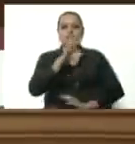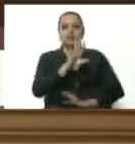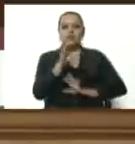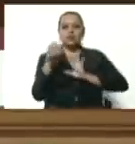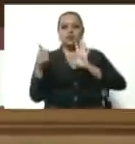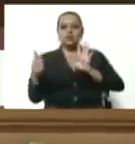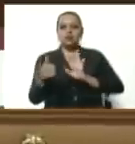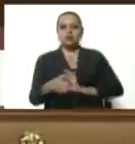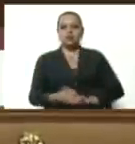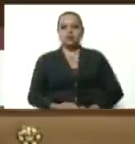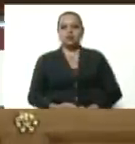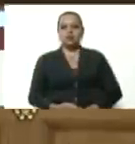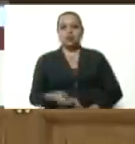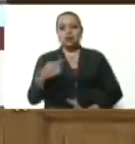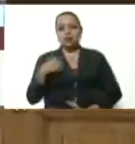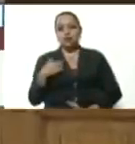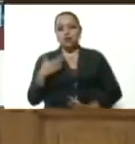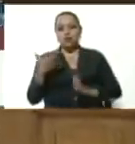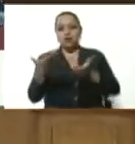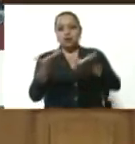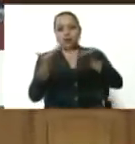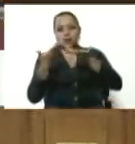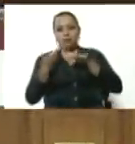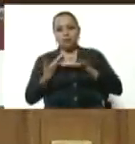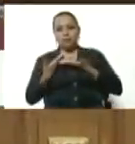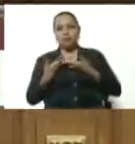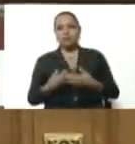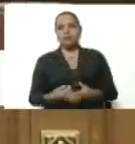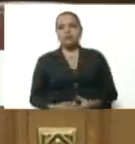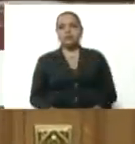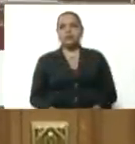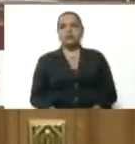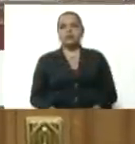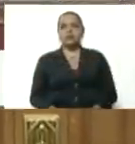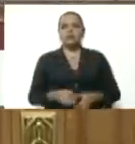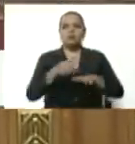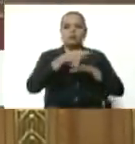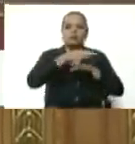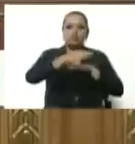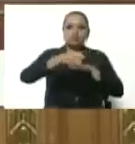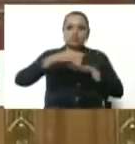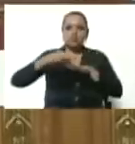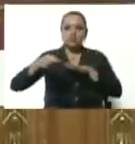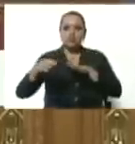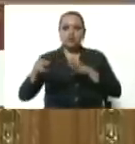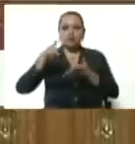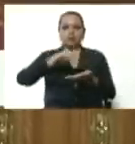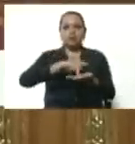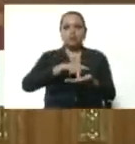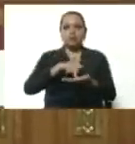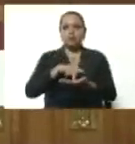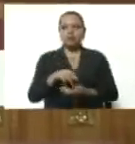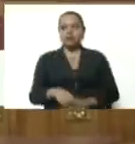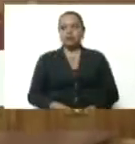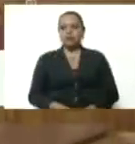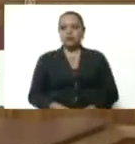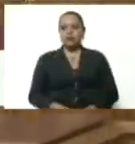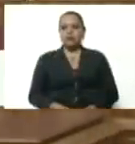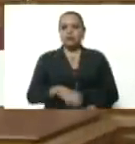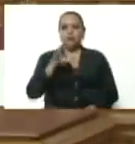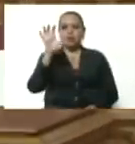32.778.056. Ellos la envían por municipio, por parroquia, por estado